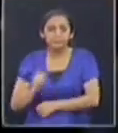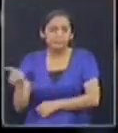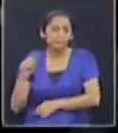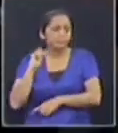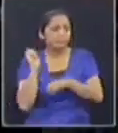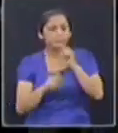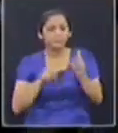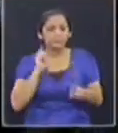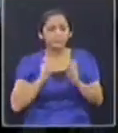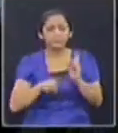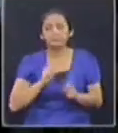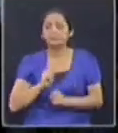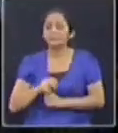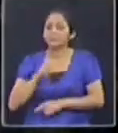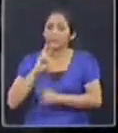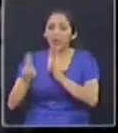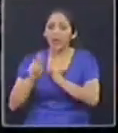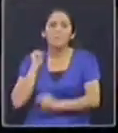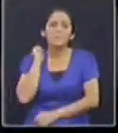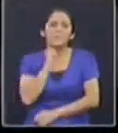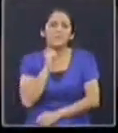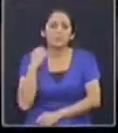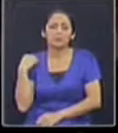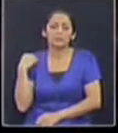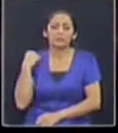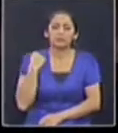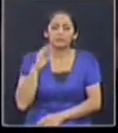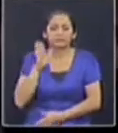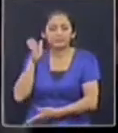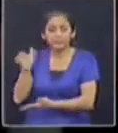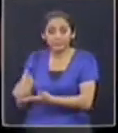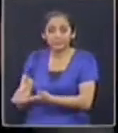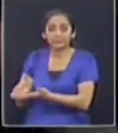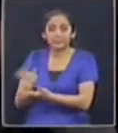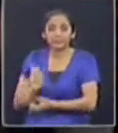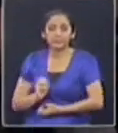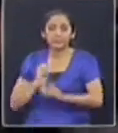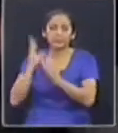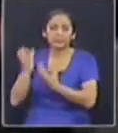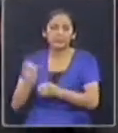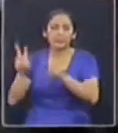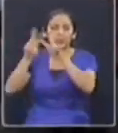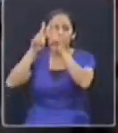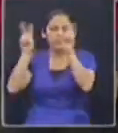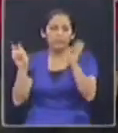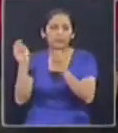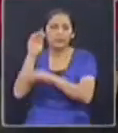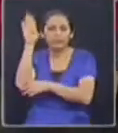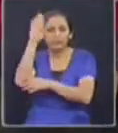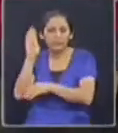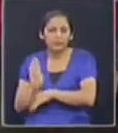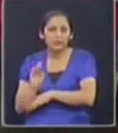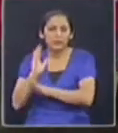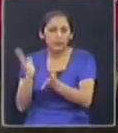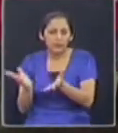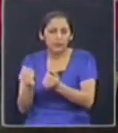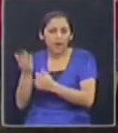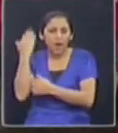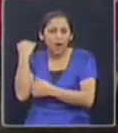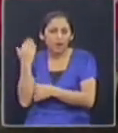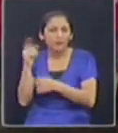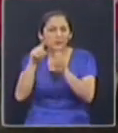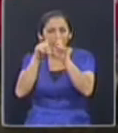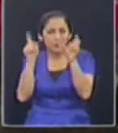Estado a rendir versión libre y voluntaria dentro de las investigaciones sobre el supuesto soborno que habría pagado la constructora